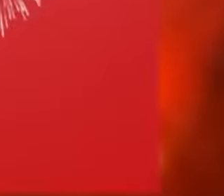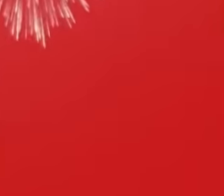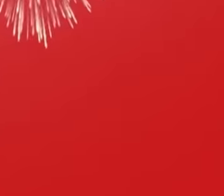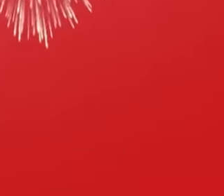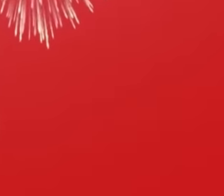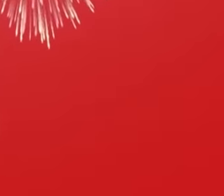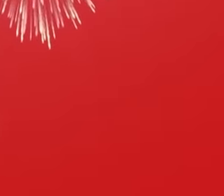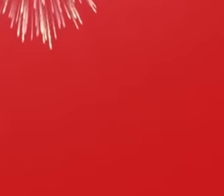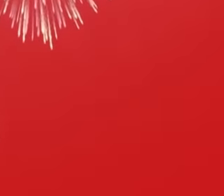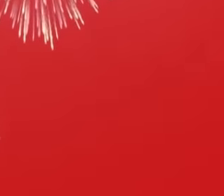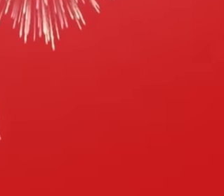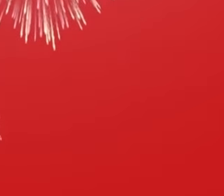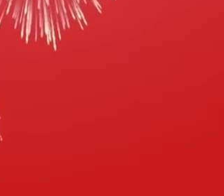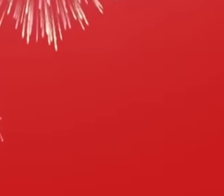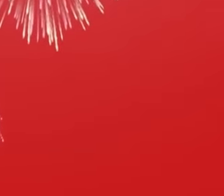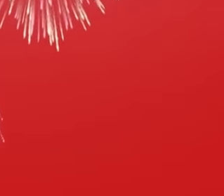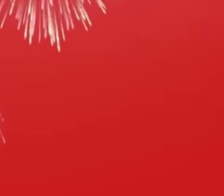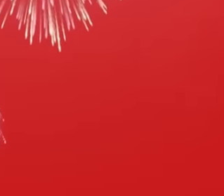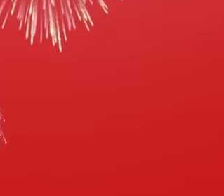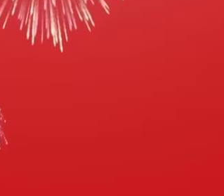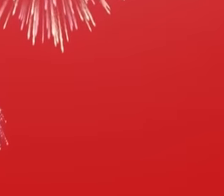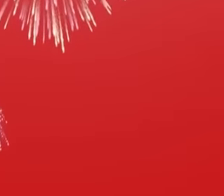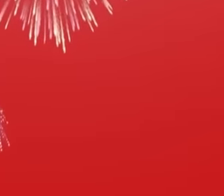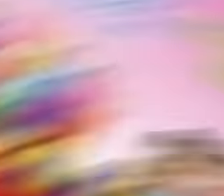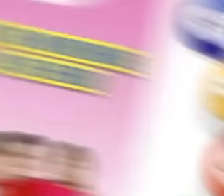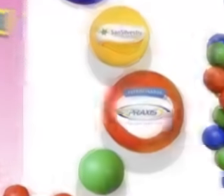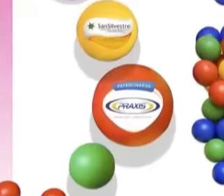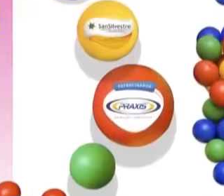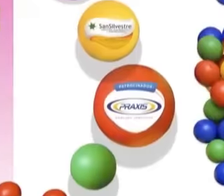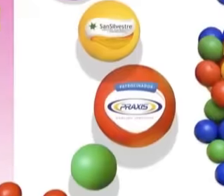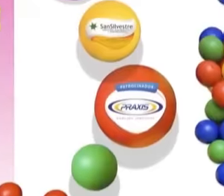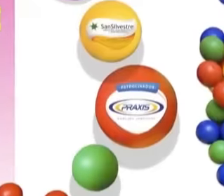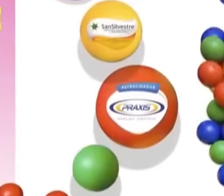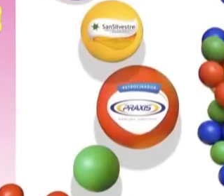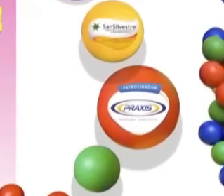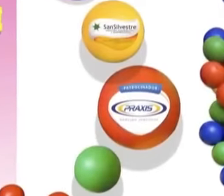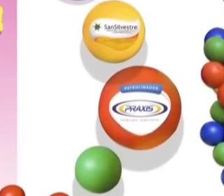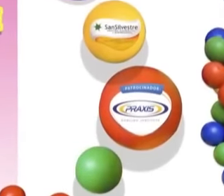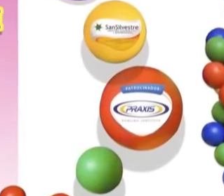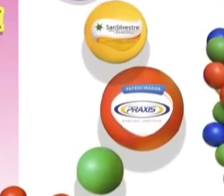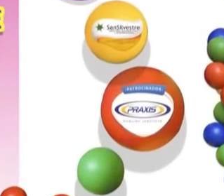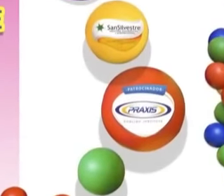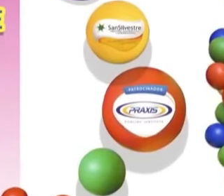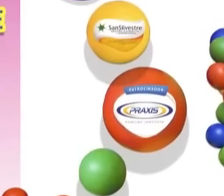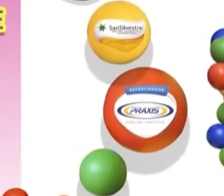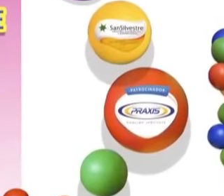comercial. Disfruta con tus hijos una Navidad en grande en San Silvestre.